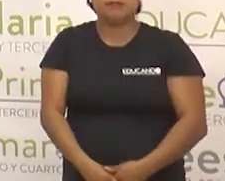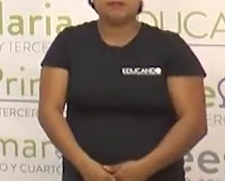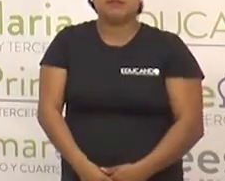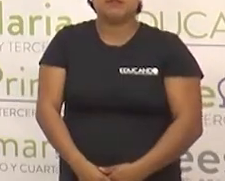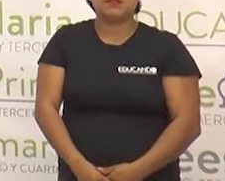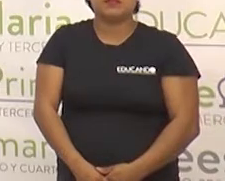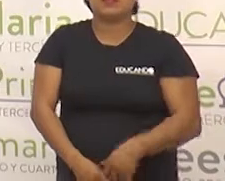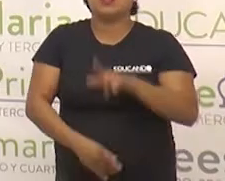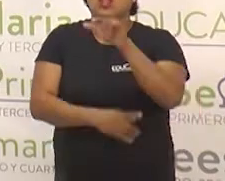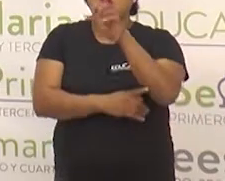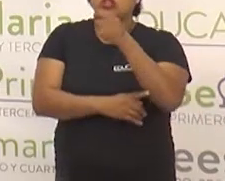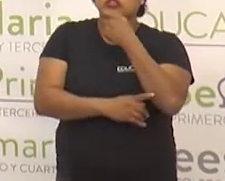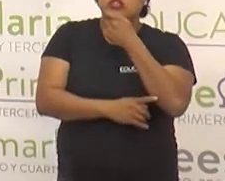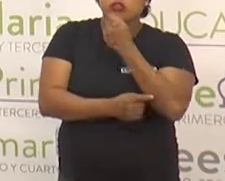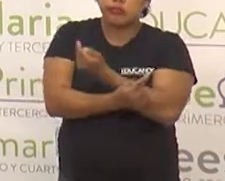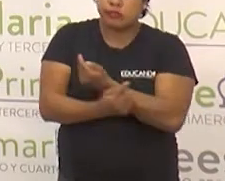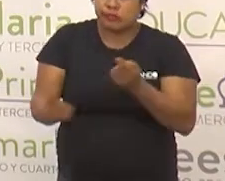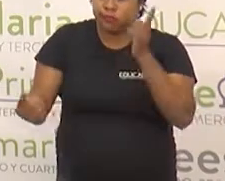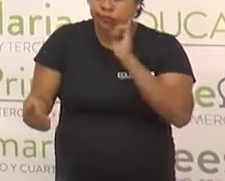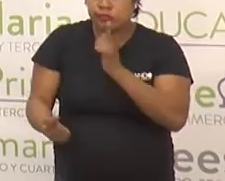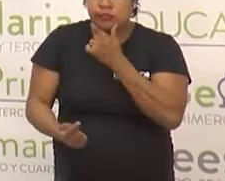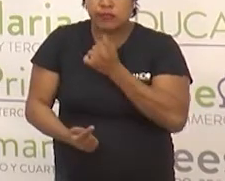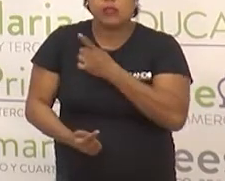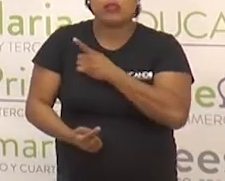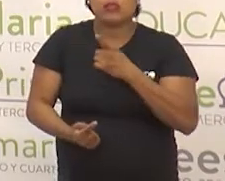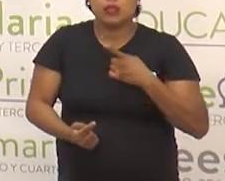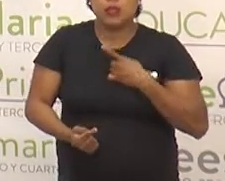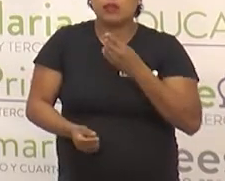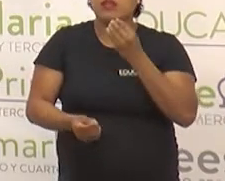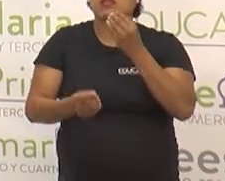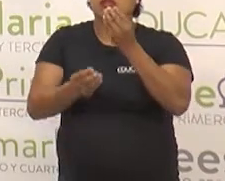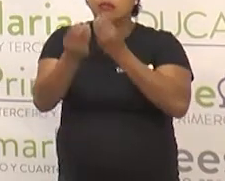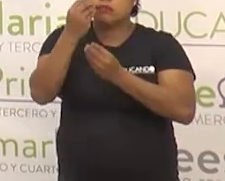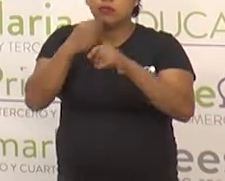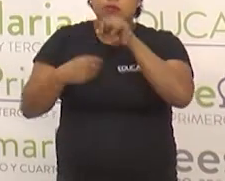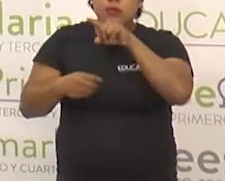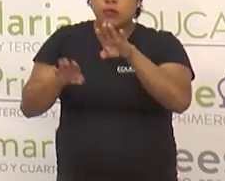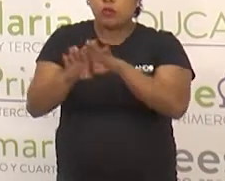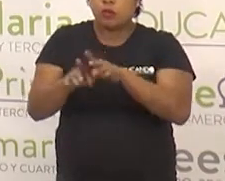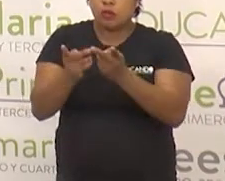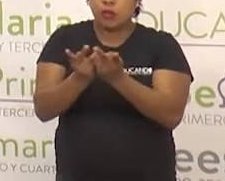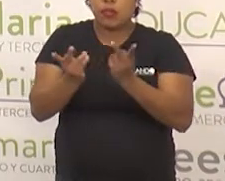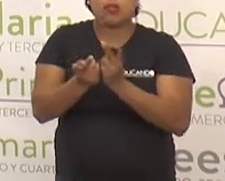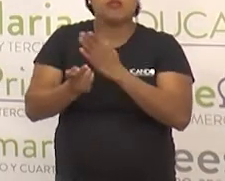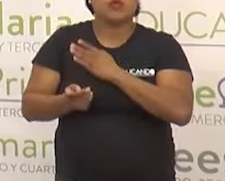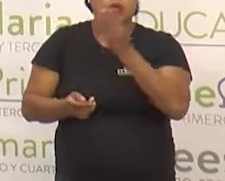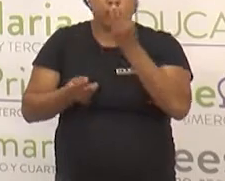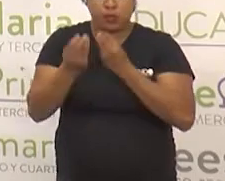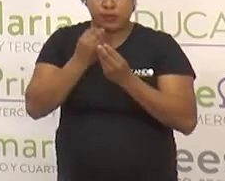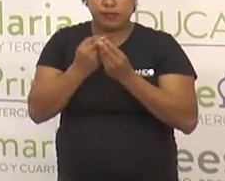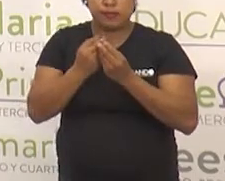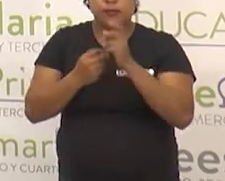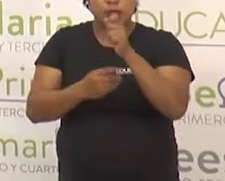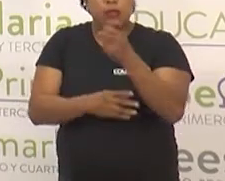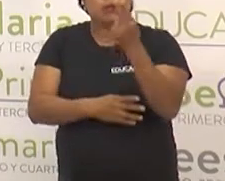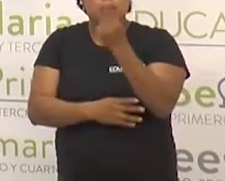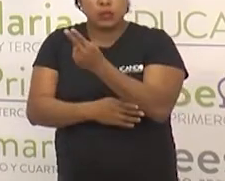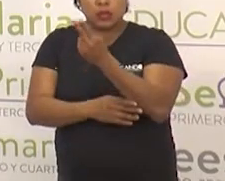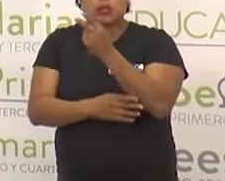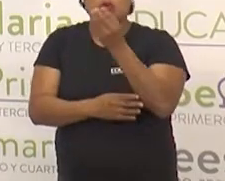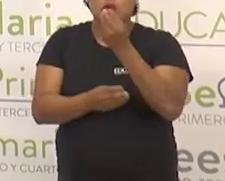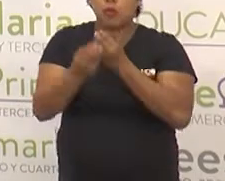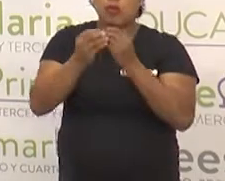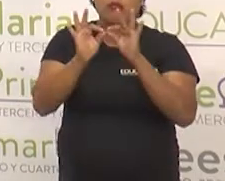nuevamente. Los niños y las niñas deben de alimentarse de acuerdo al plato del buen comer. Es